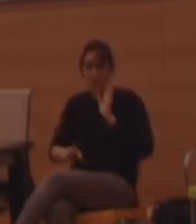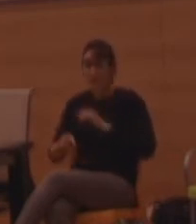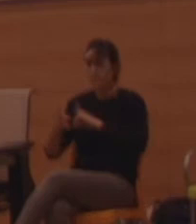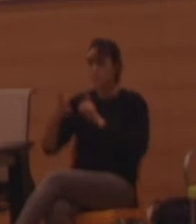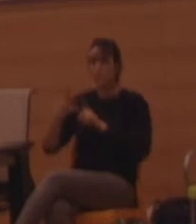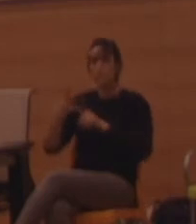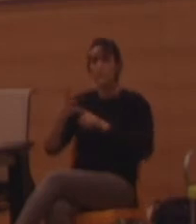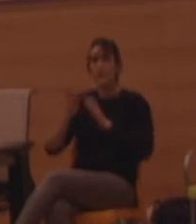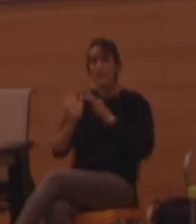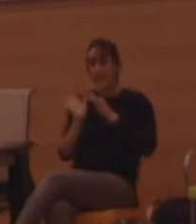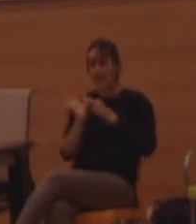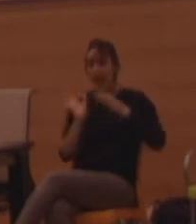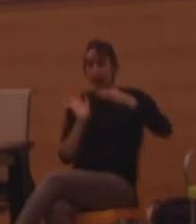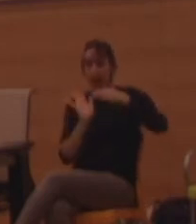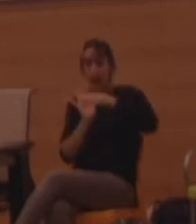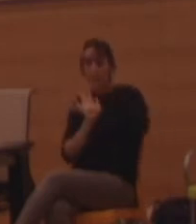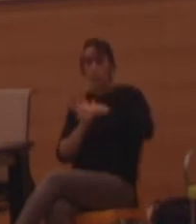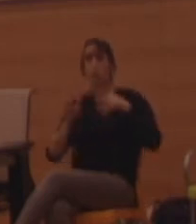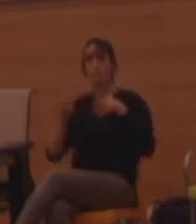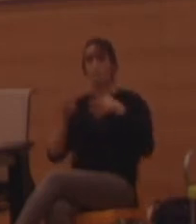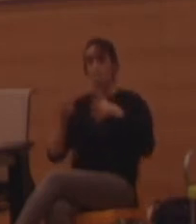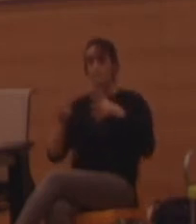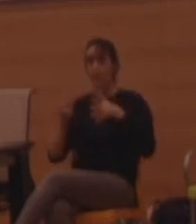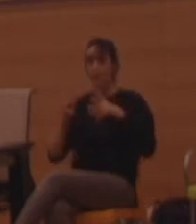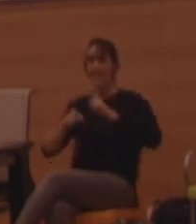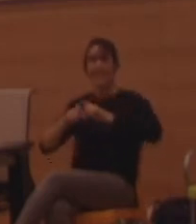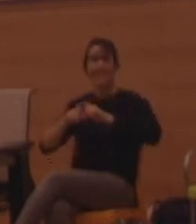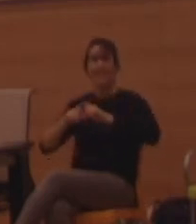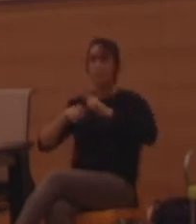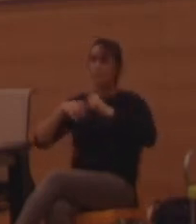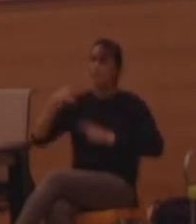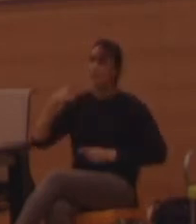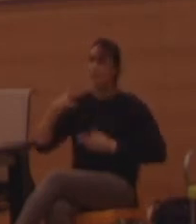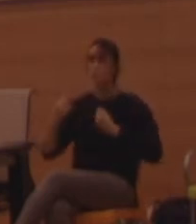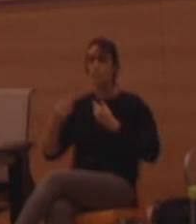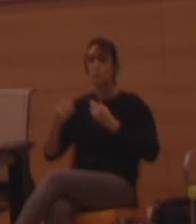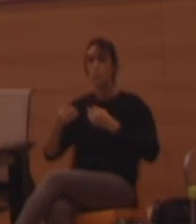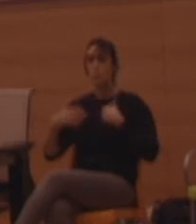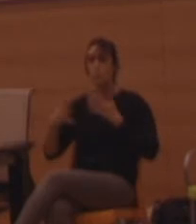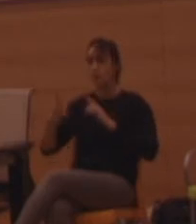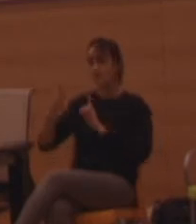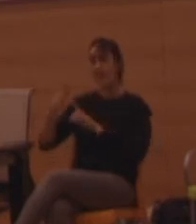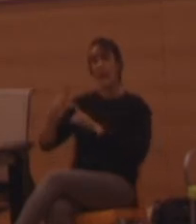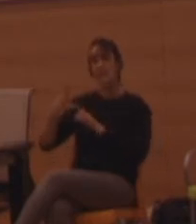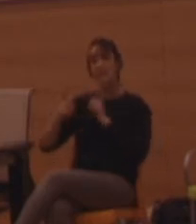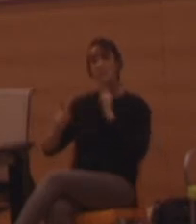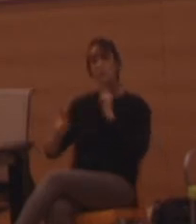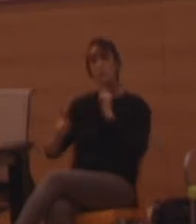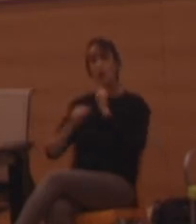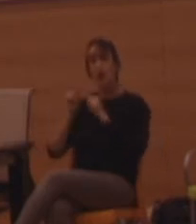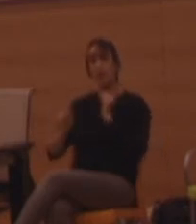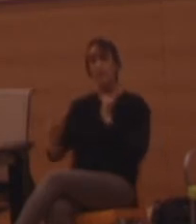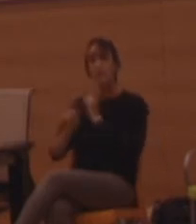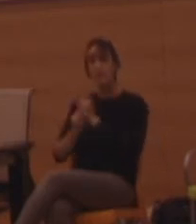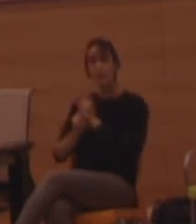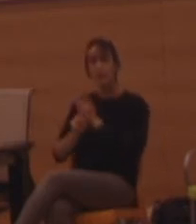tiene un espectro muy amplio y que de entrada pues a lo mejor debería ser el antibiótico tópico de primera elección en las